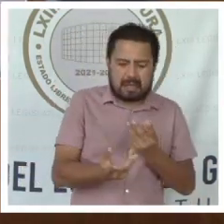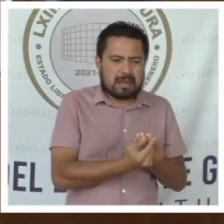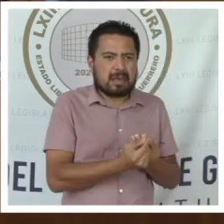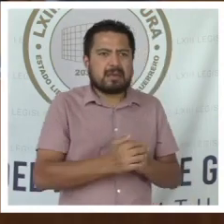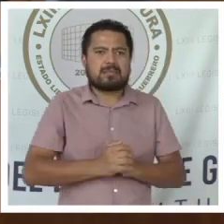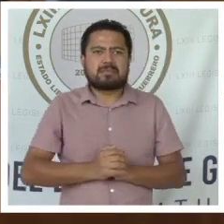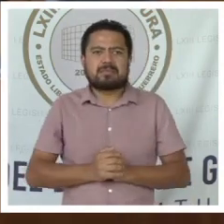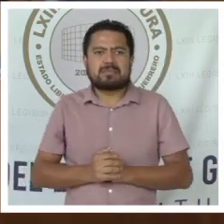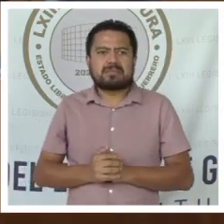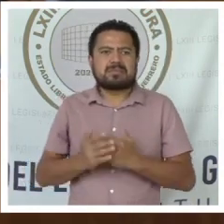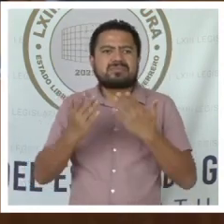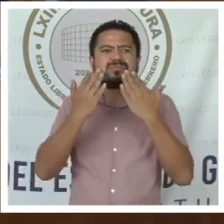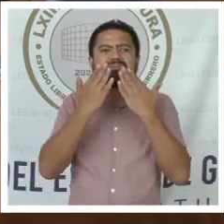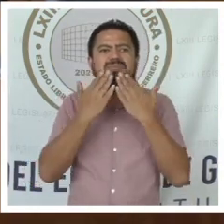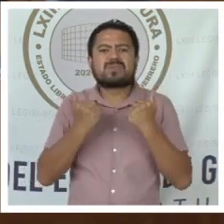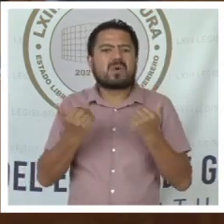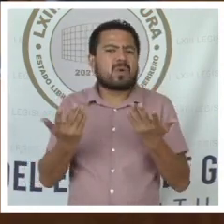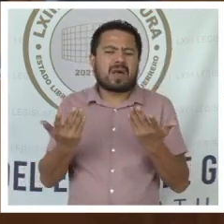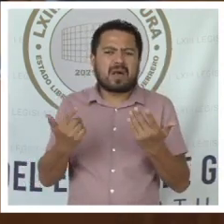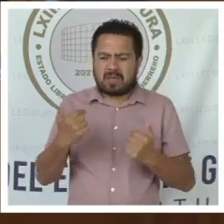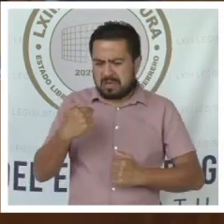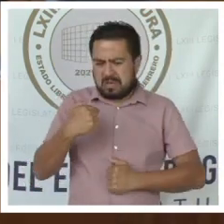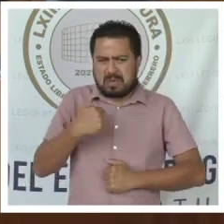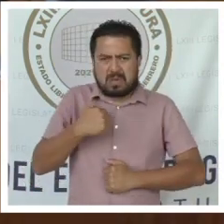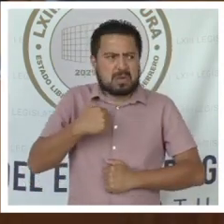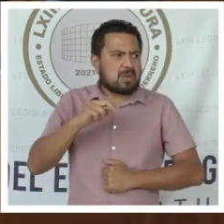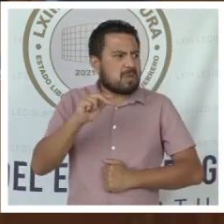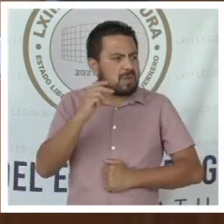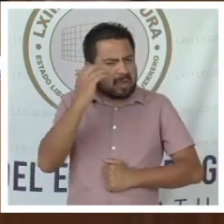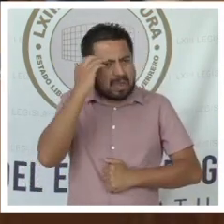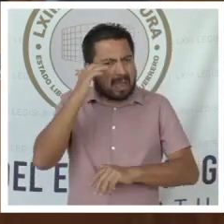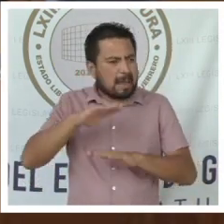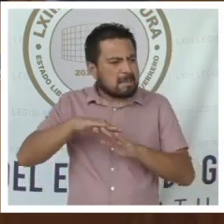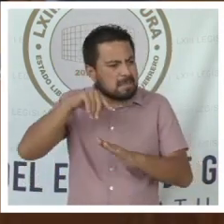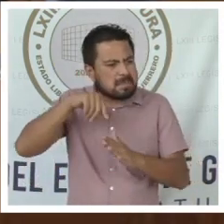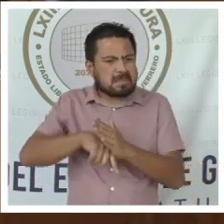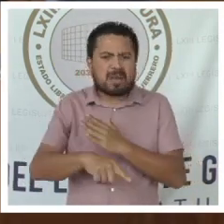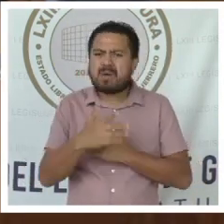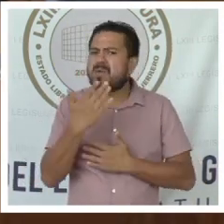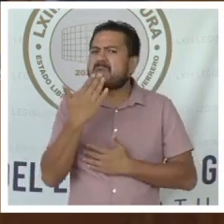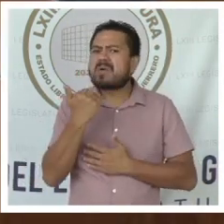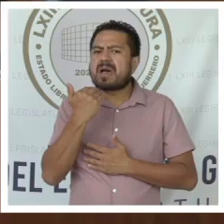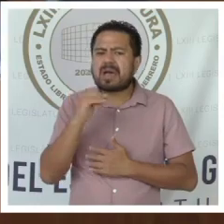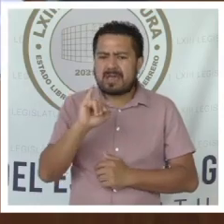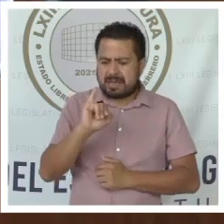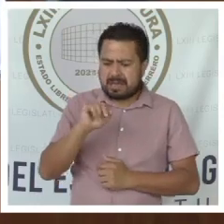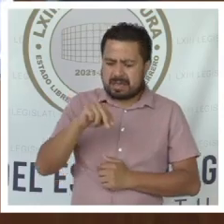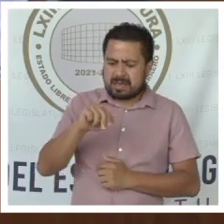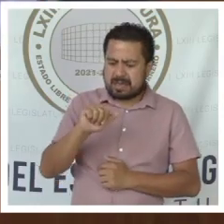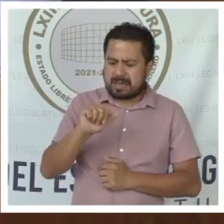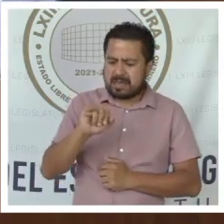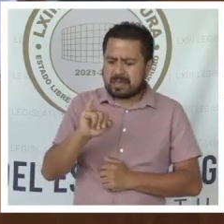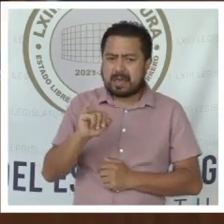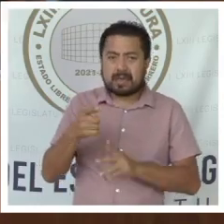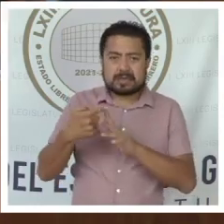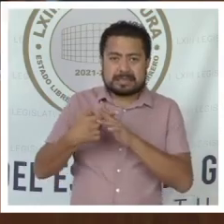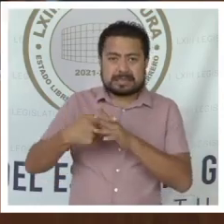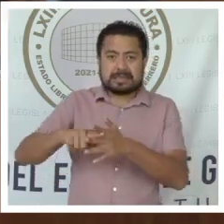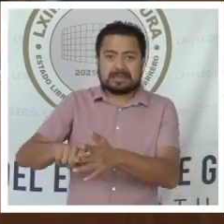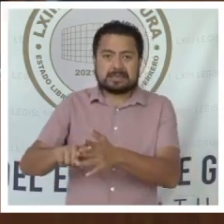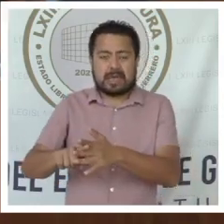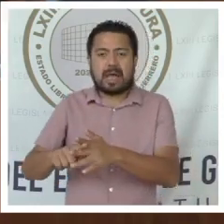no hemos visto no O al menos yo no tengo conocimiento que el inae haya iniciado